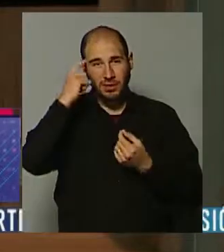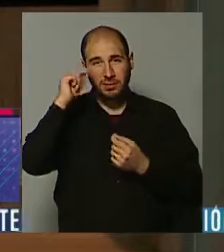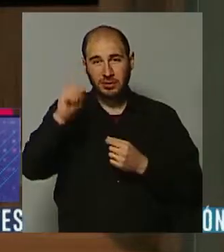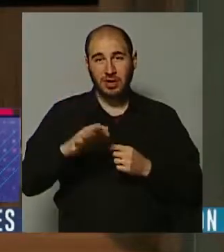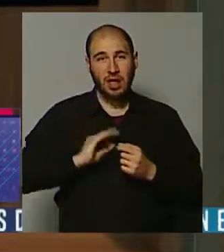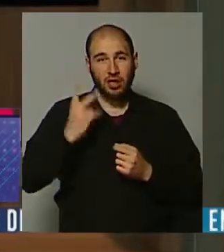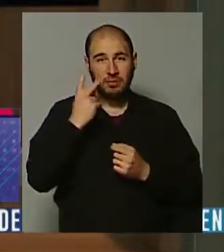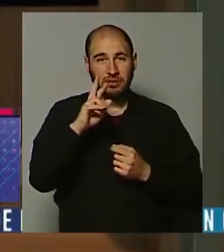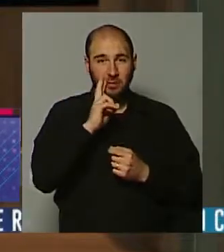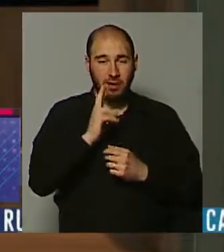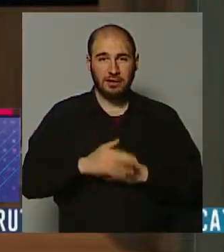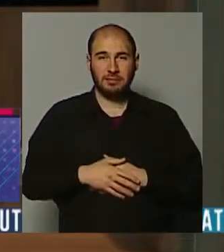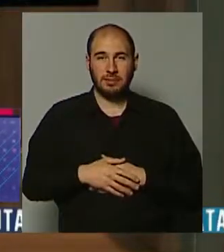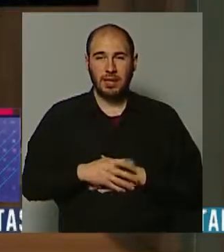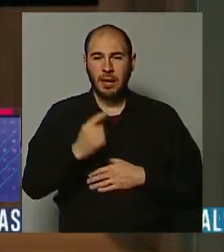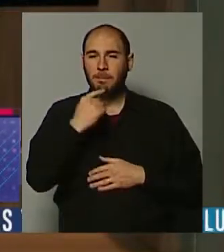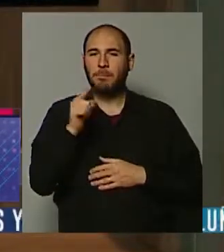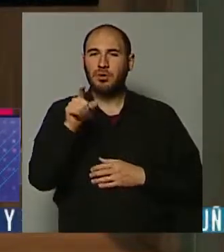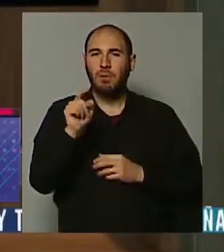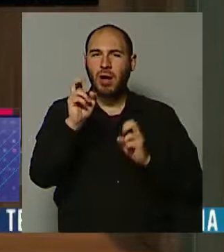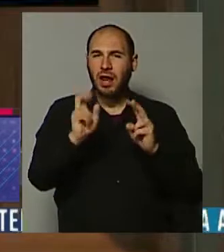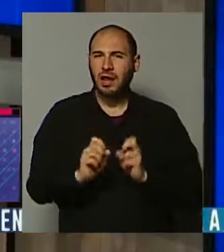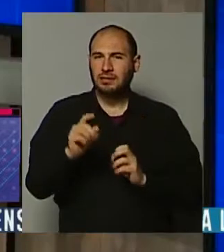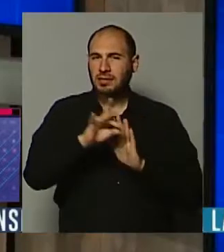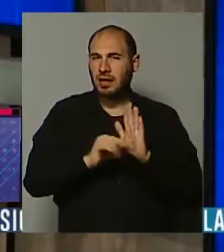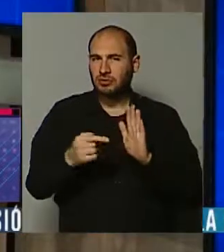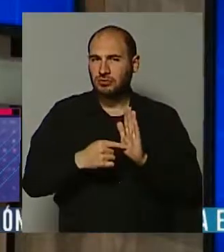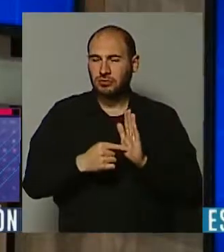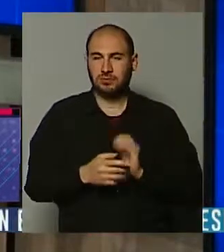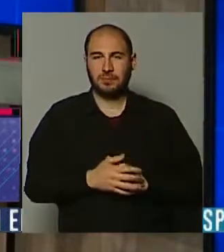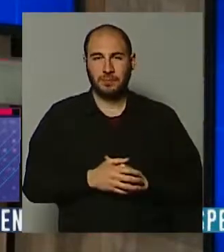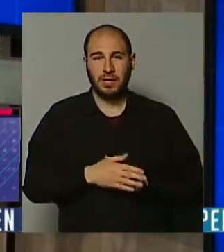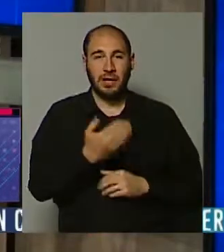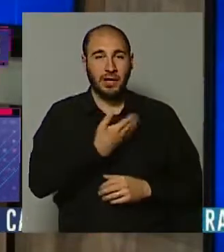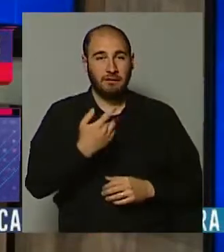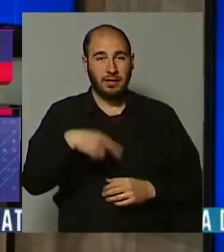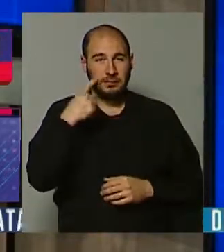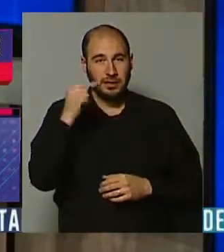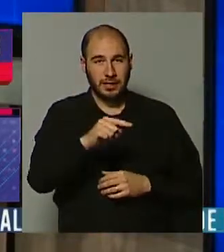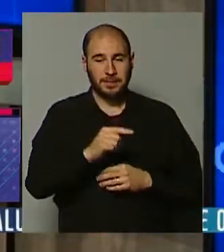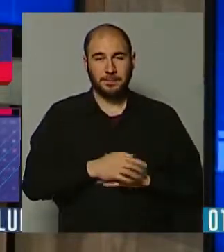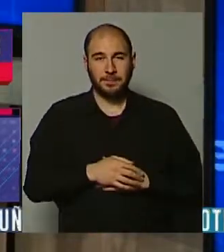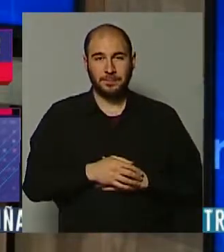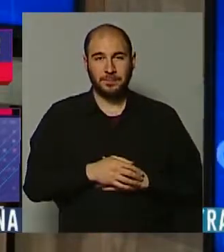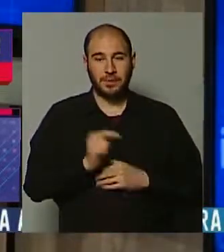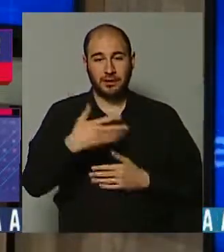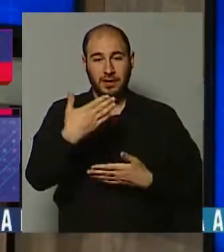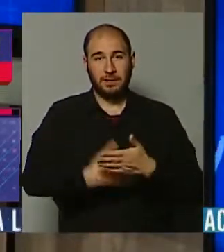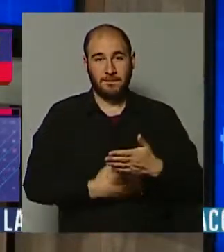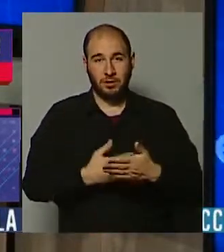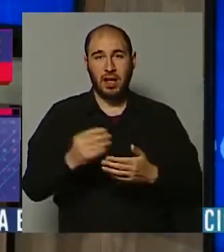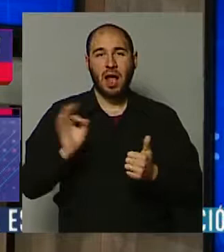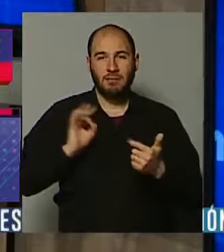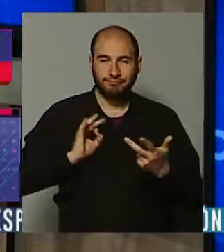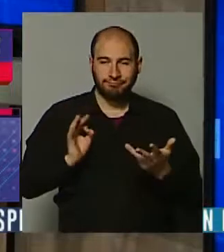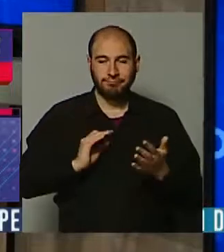para este 2019. ¿Cuál es tu análisis de estos datos? Bien, el Fondo Monetario Internacional en este informe que realiza todos